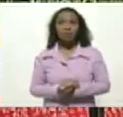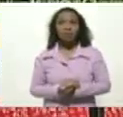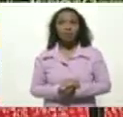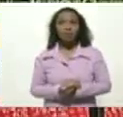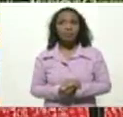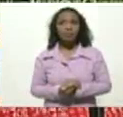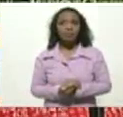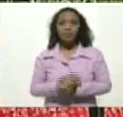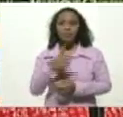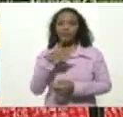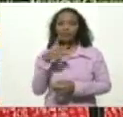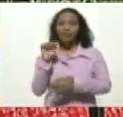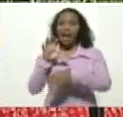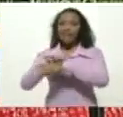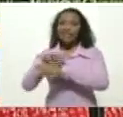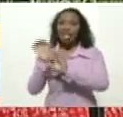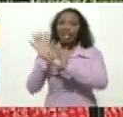No lo mordió, vale.